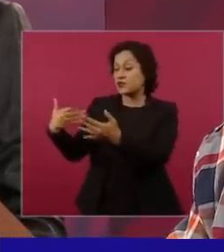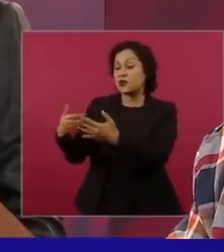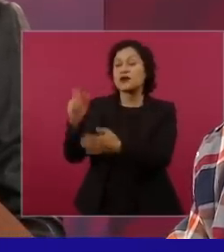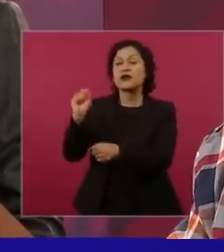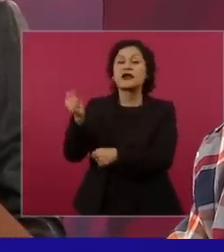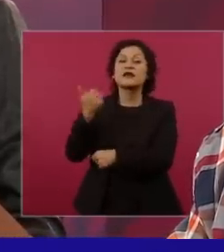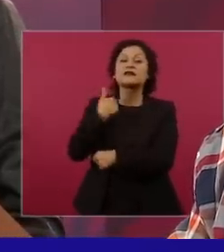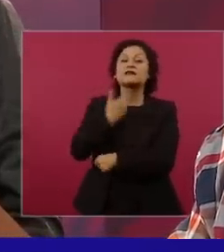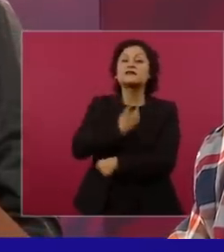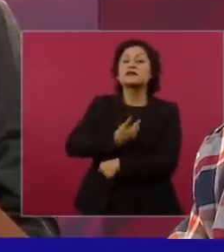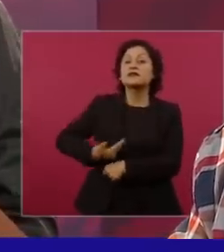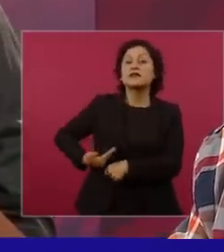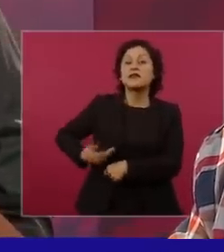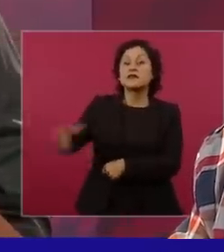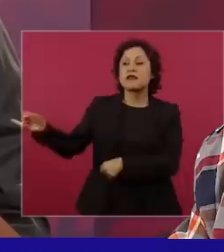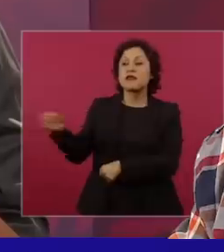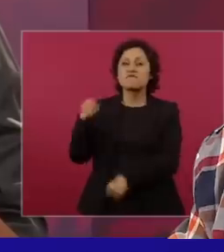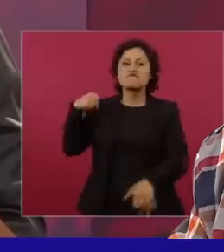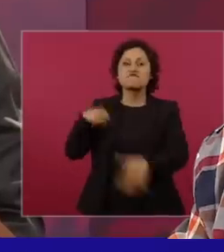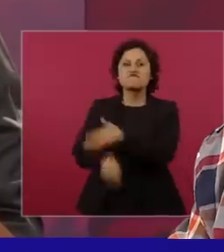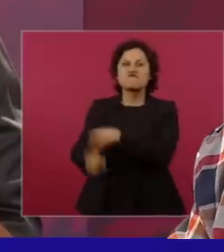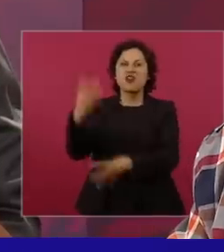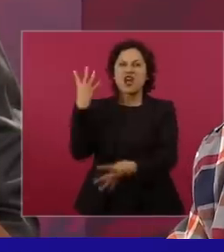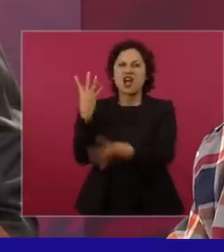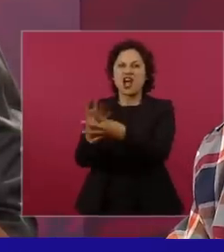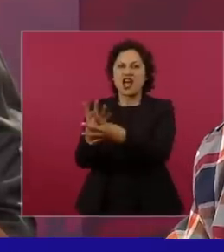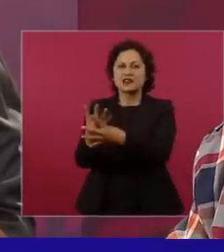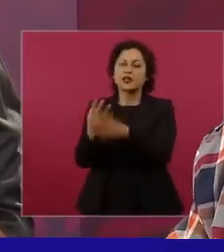o enjuiciados.